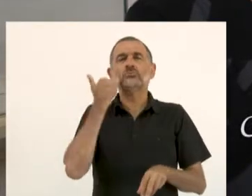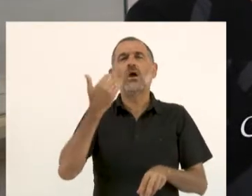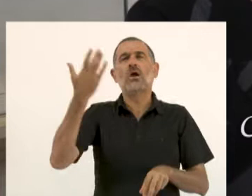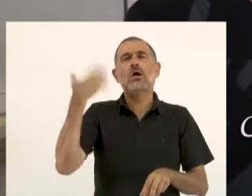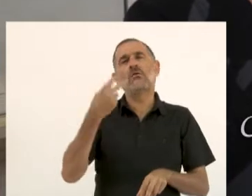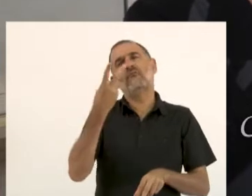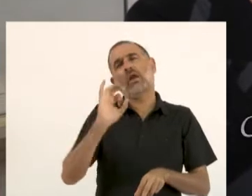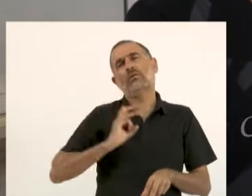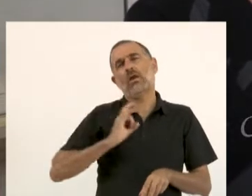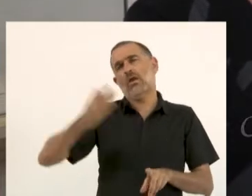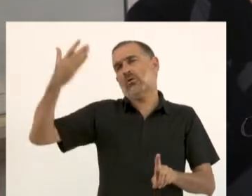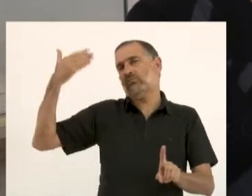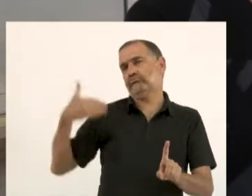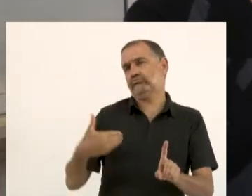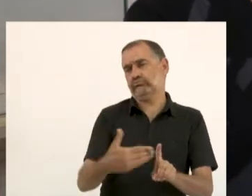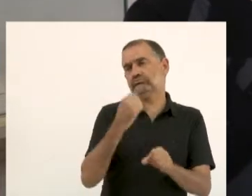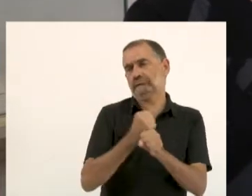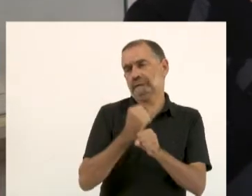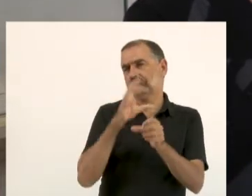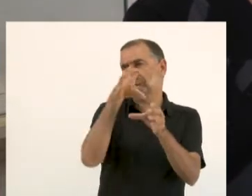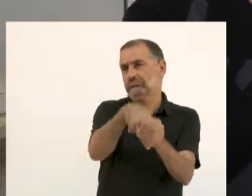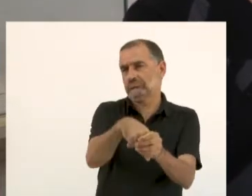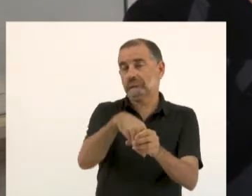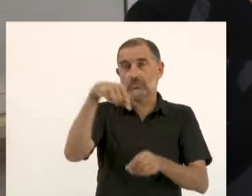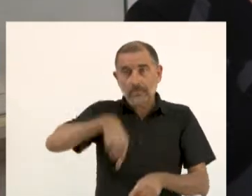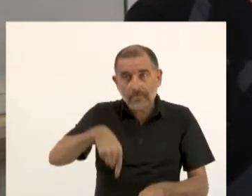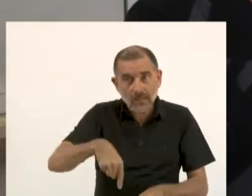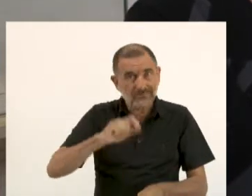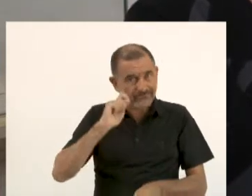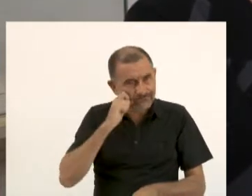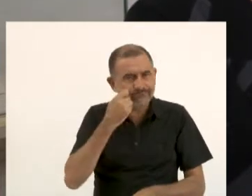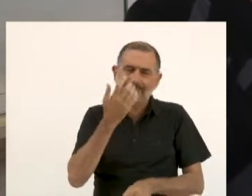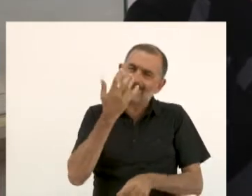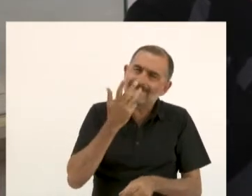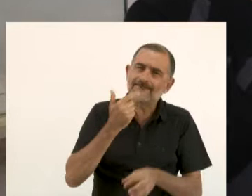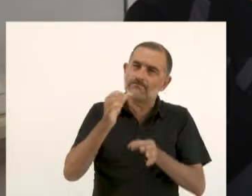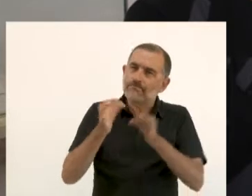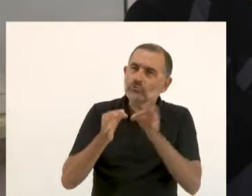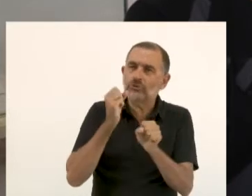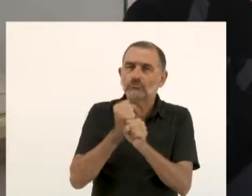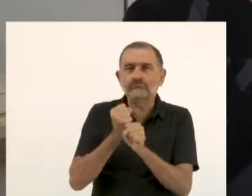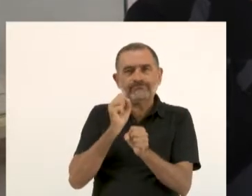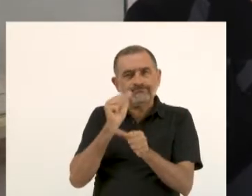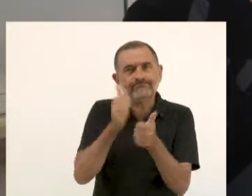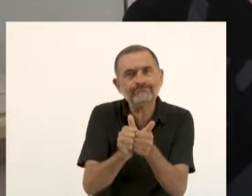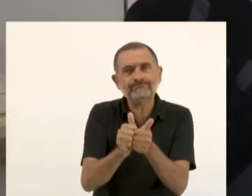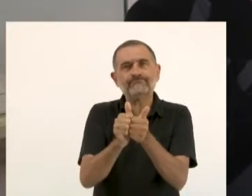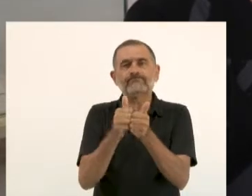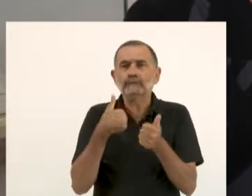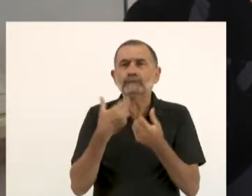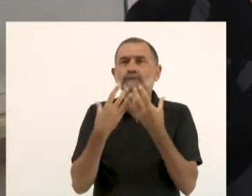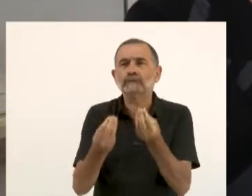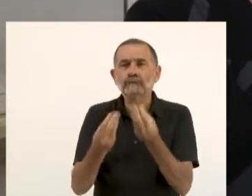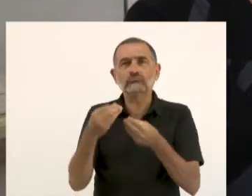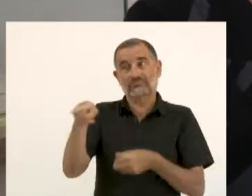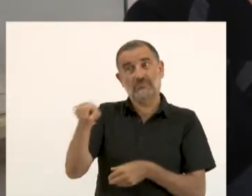20 años más o menos que estamos trabajando con ellos. Bueno, ahora tienen un lindo proyecto, y bueno, he colaborado con